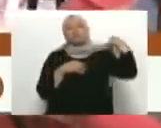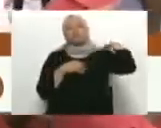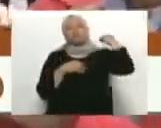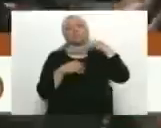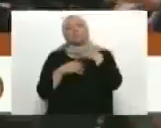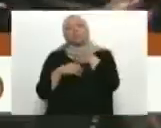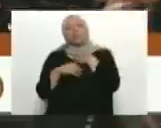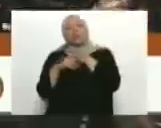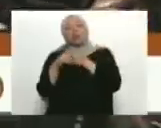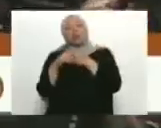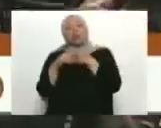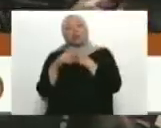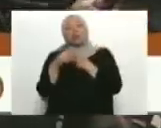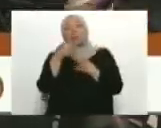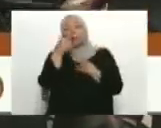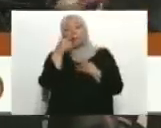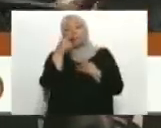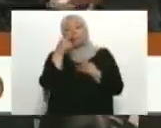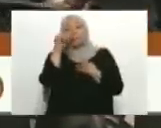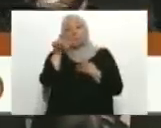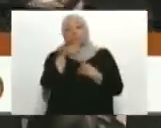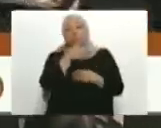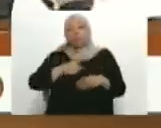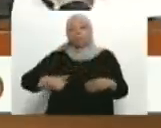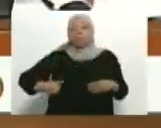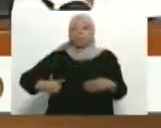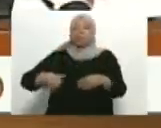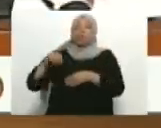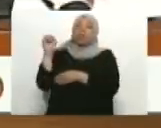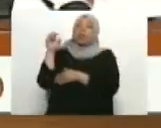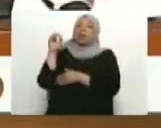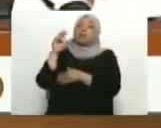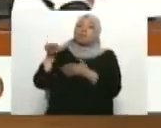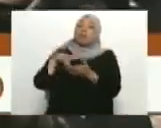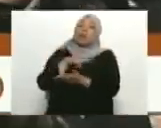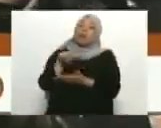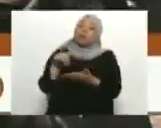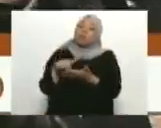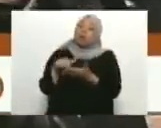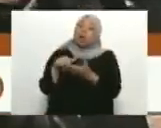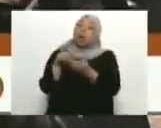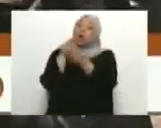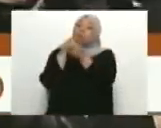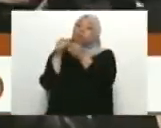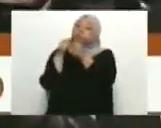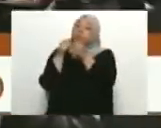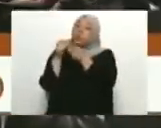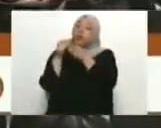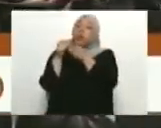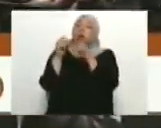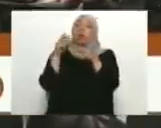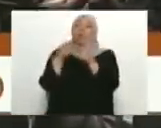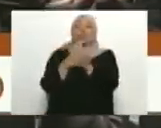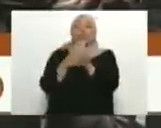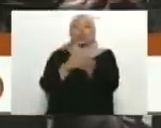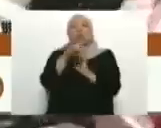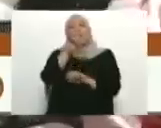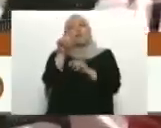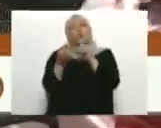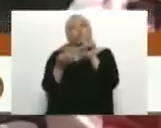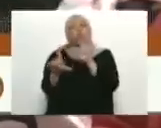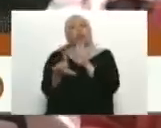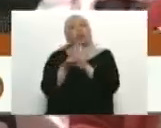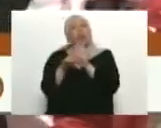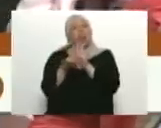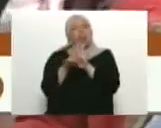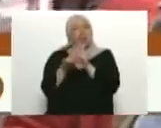Bien, eran las declaraciones del presidente del Parlamento venezolano en lo que tiene que ver con esta consulta pública. Gracias, de la